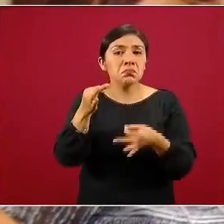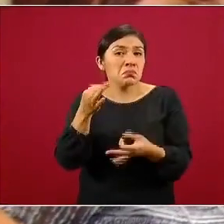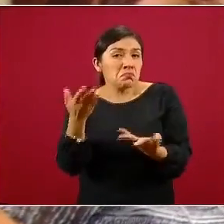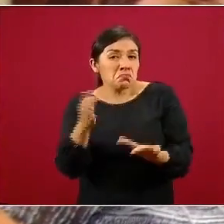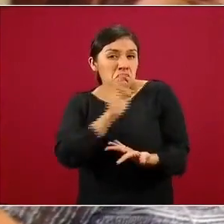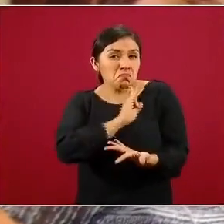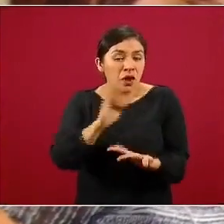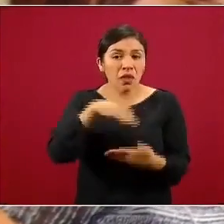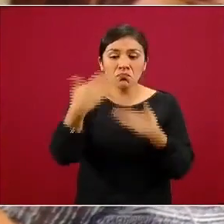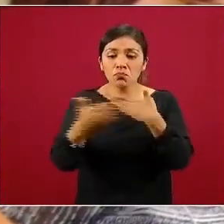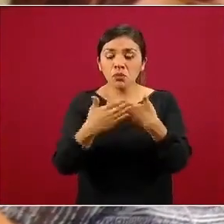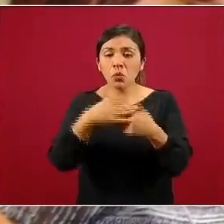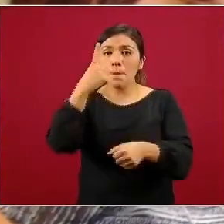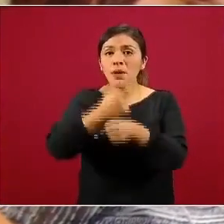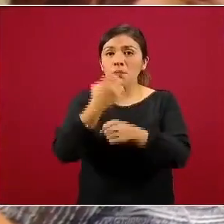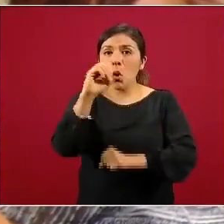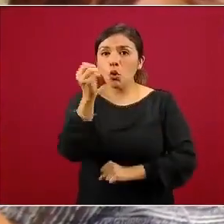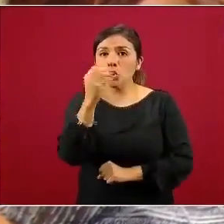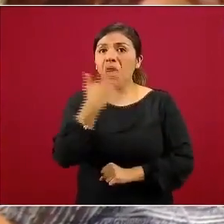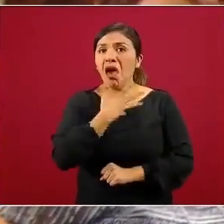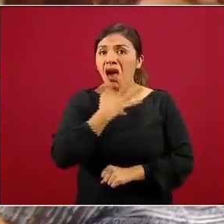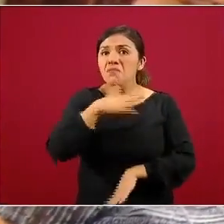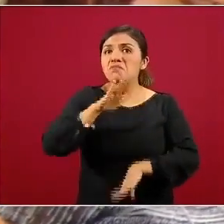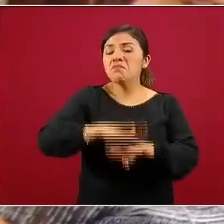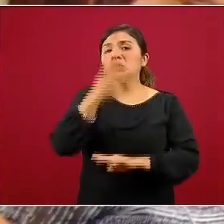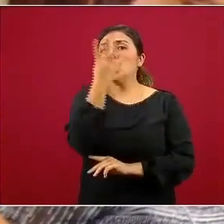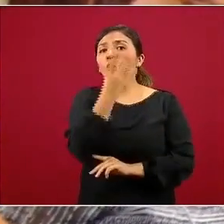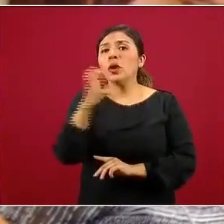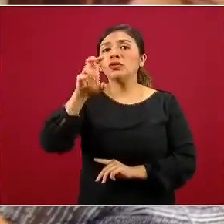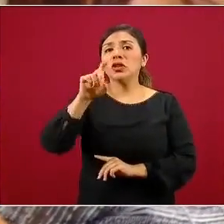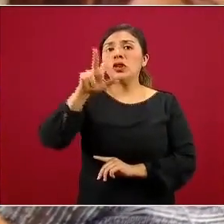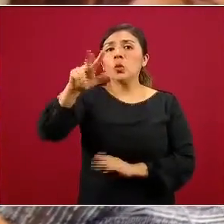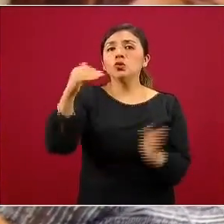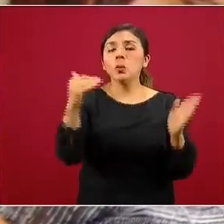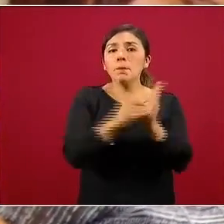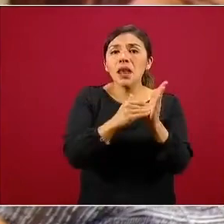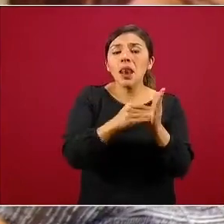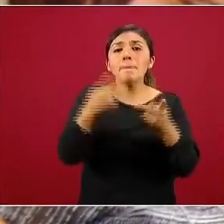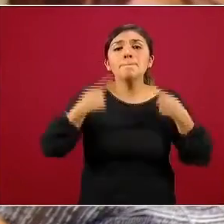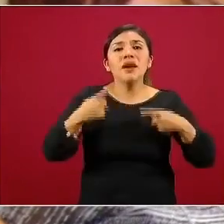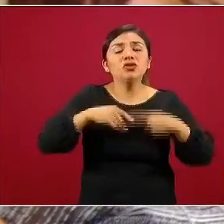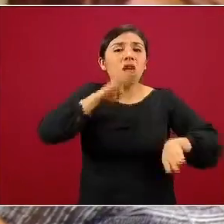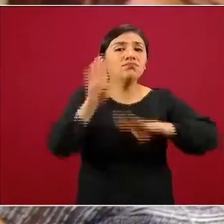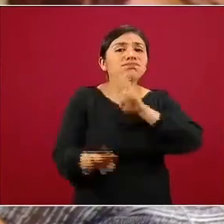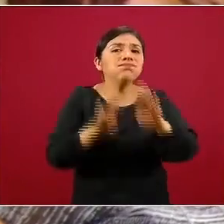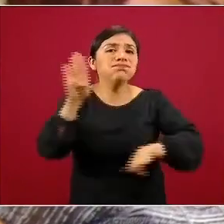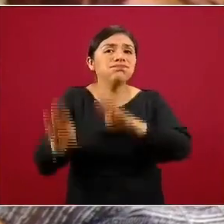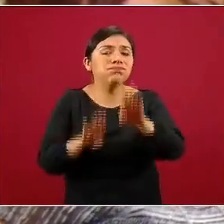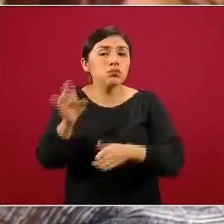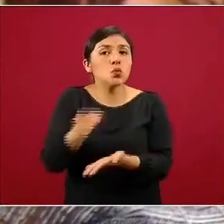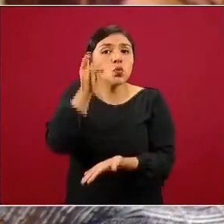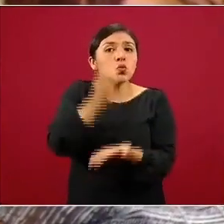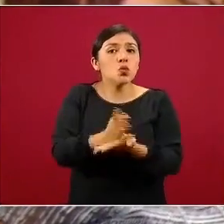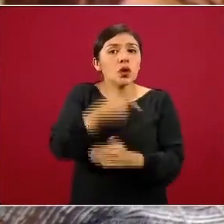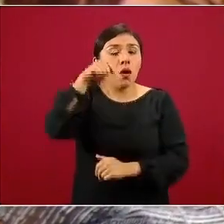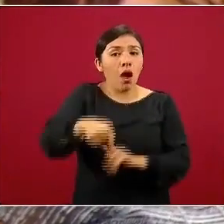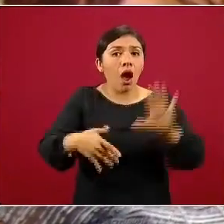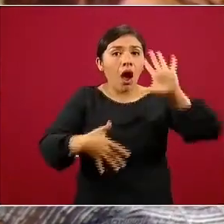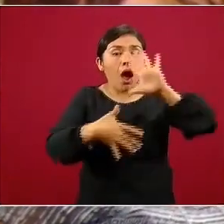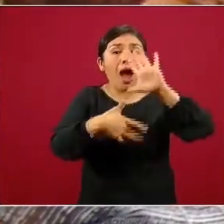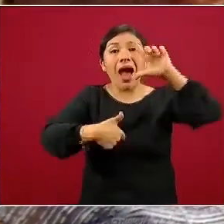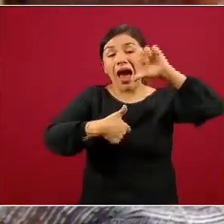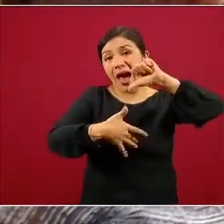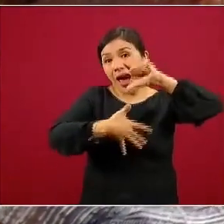prevén que hasta el 1 de octubre puede haber hasta 438,000 decesos solamente en